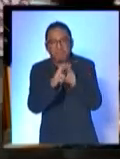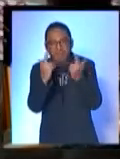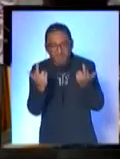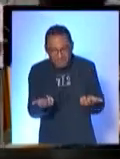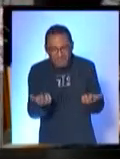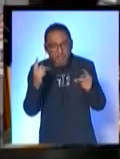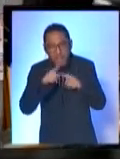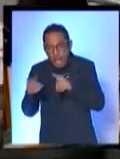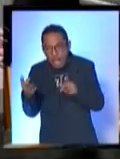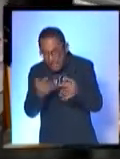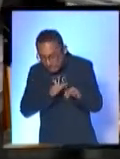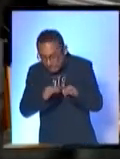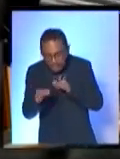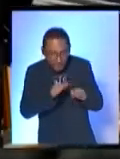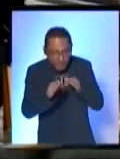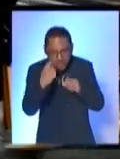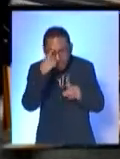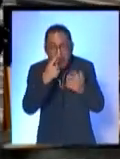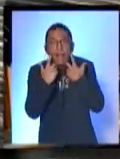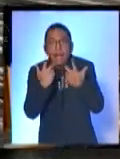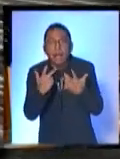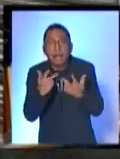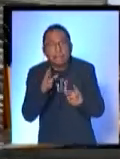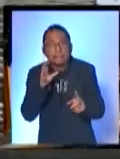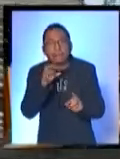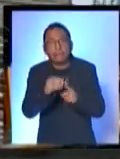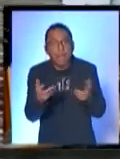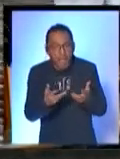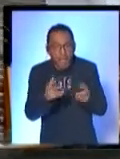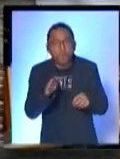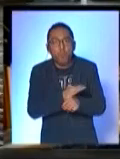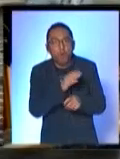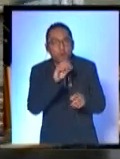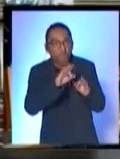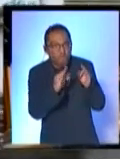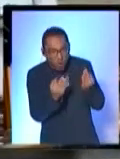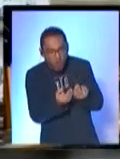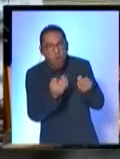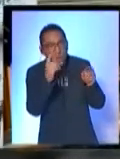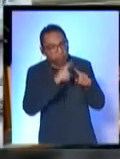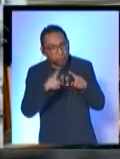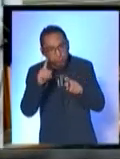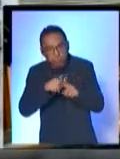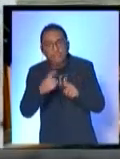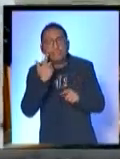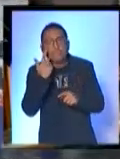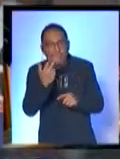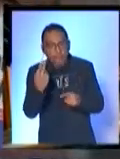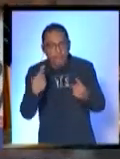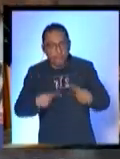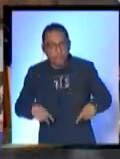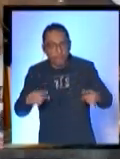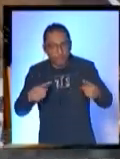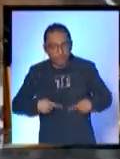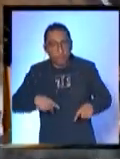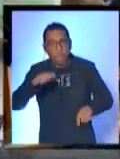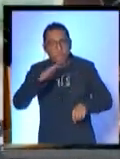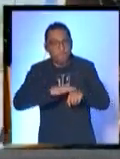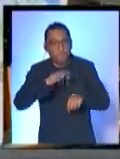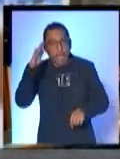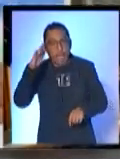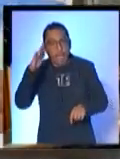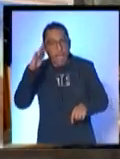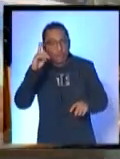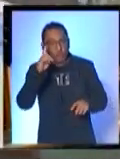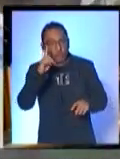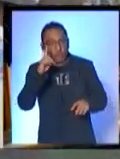convertir sus obras en objetos del deseo, por su contenido o por su forma, y están enfocados a conquistar públicos cada vez más